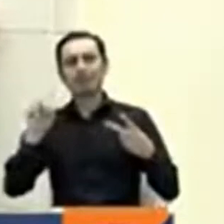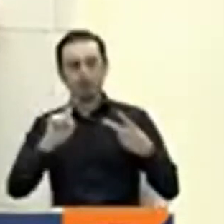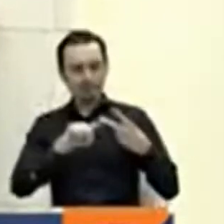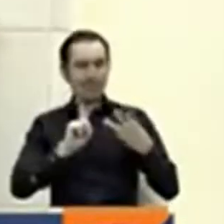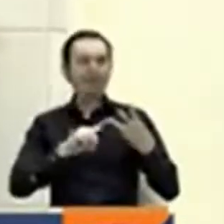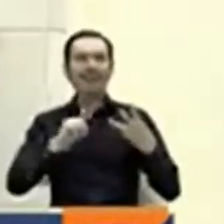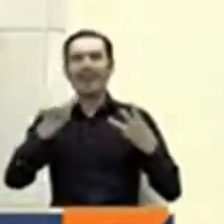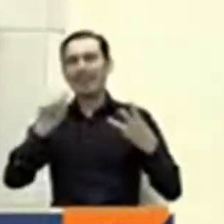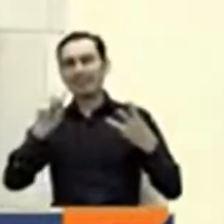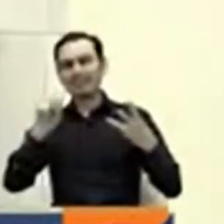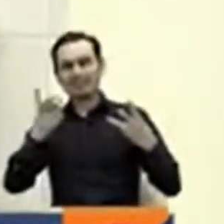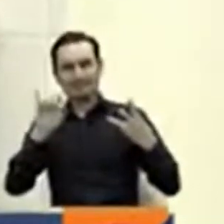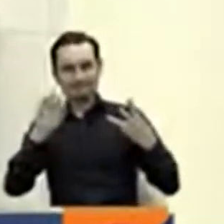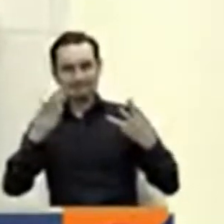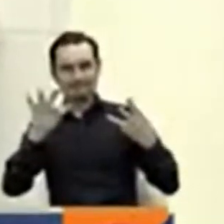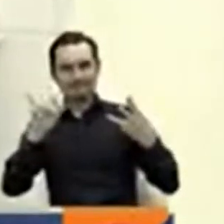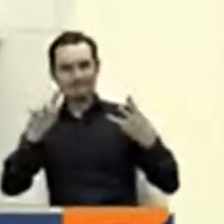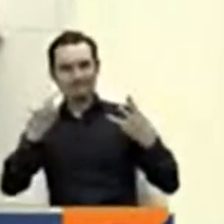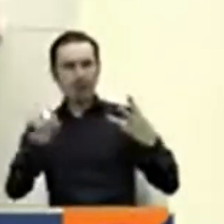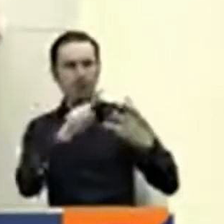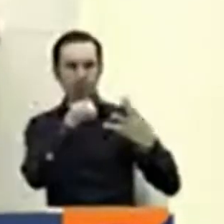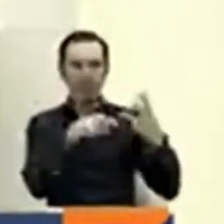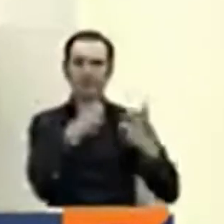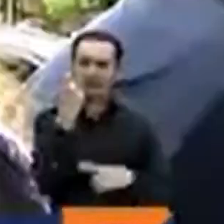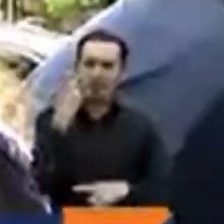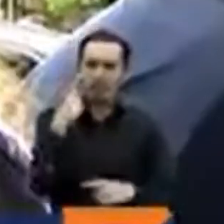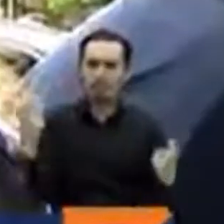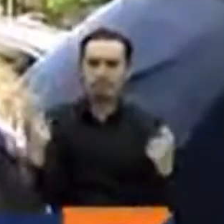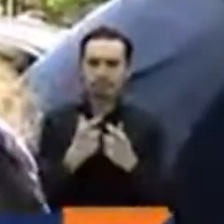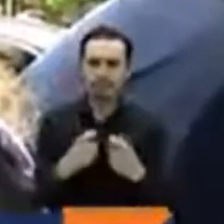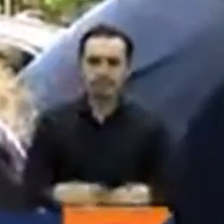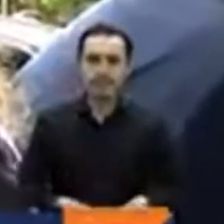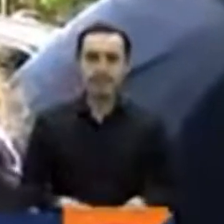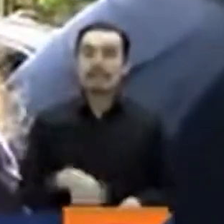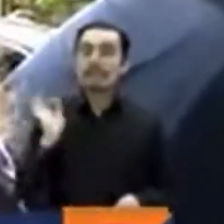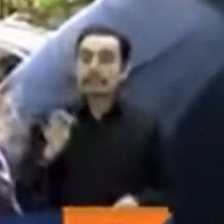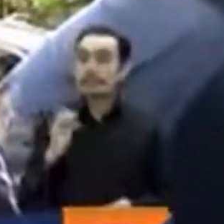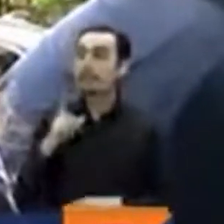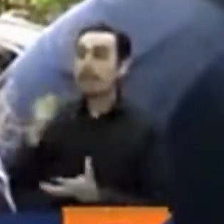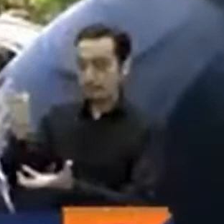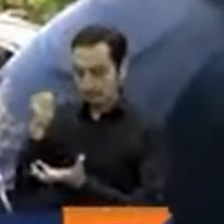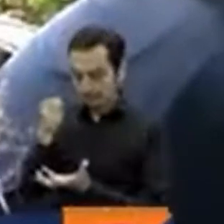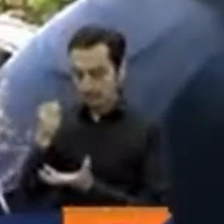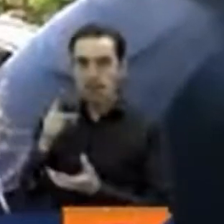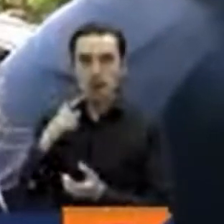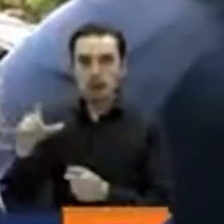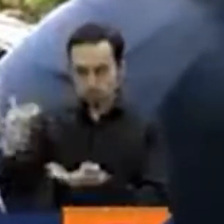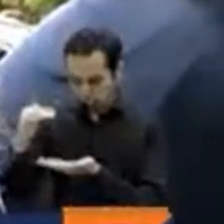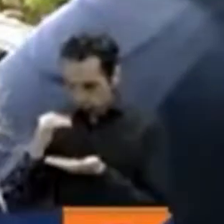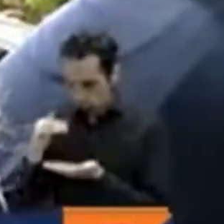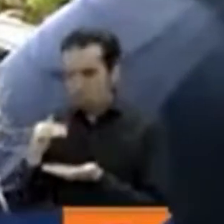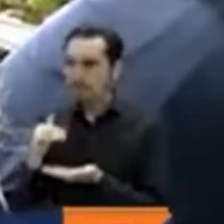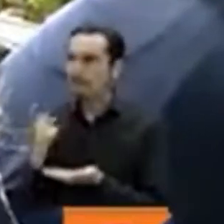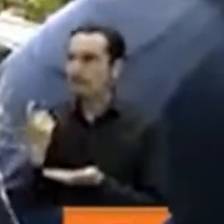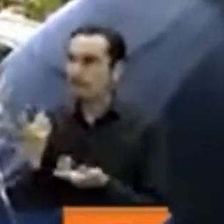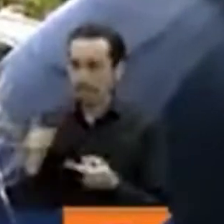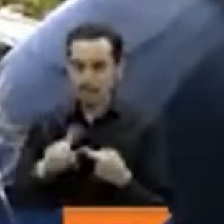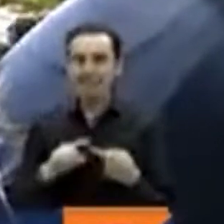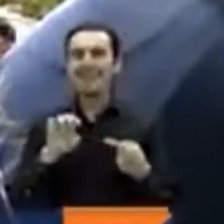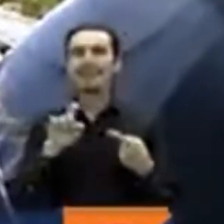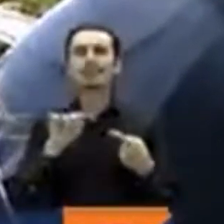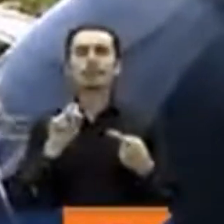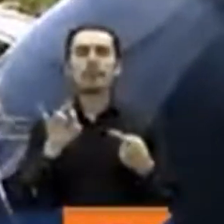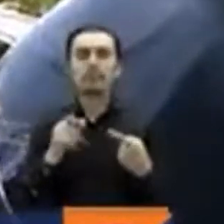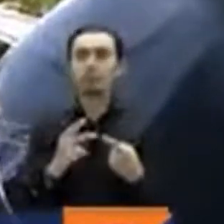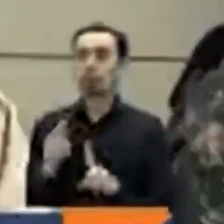son algunos de los fármacos que escasean. Que siempre nos los entregan completos por lo menos el someprazol, hace 2